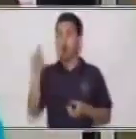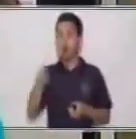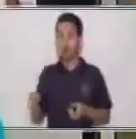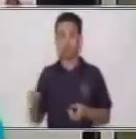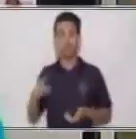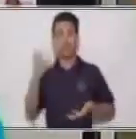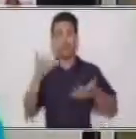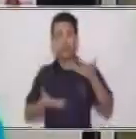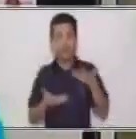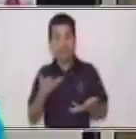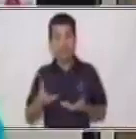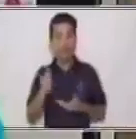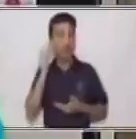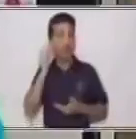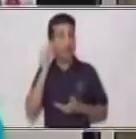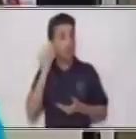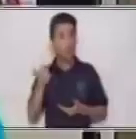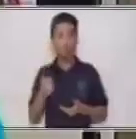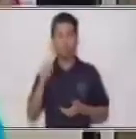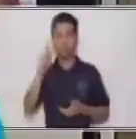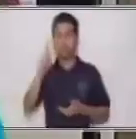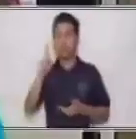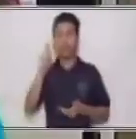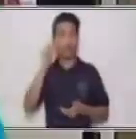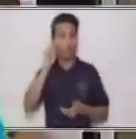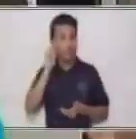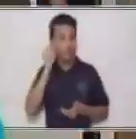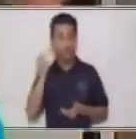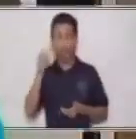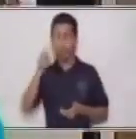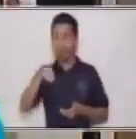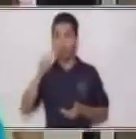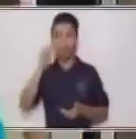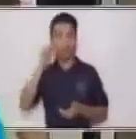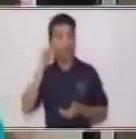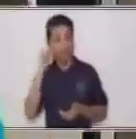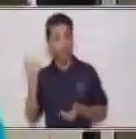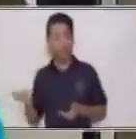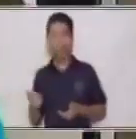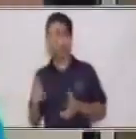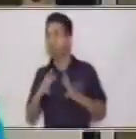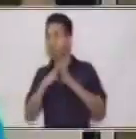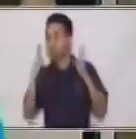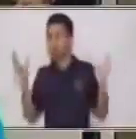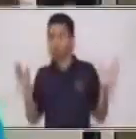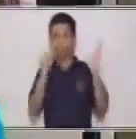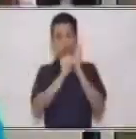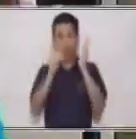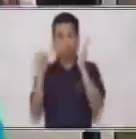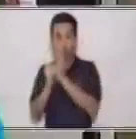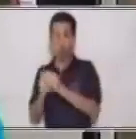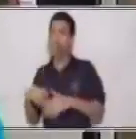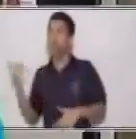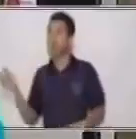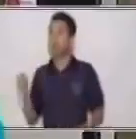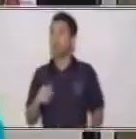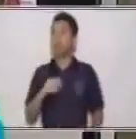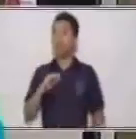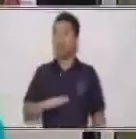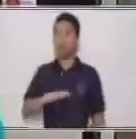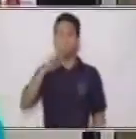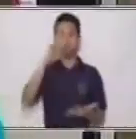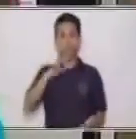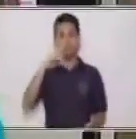gramos, kilogramos, miligramos, quintales, toneladas. Todo esto es muy importante